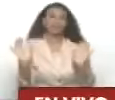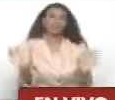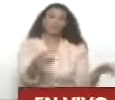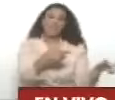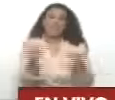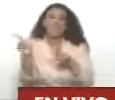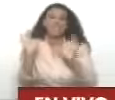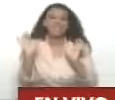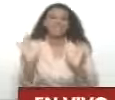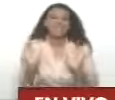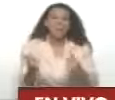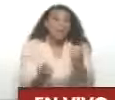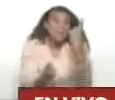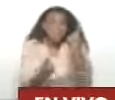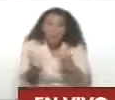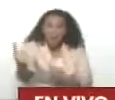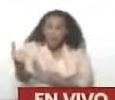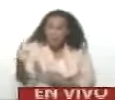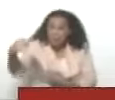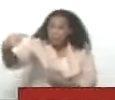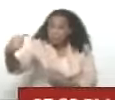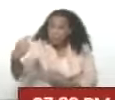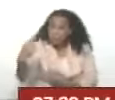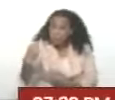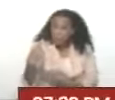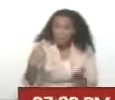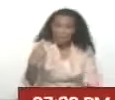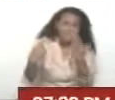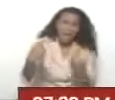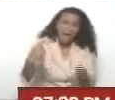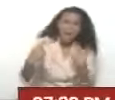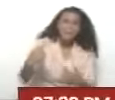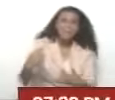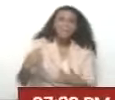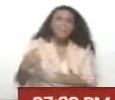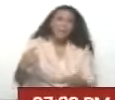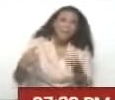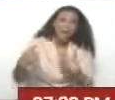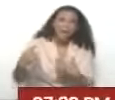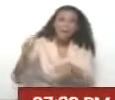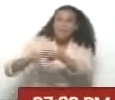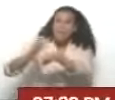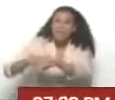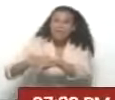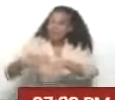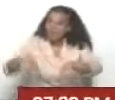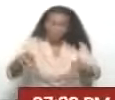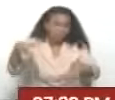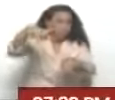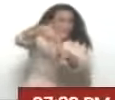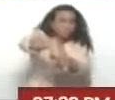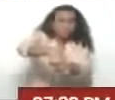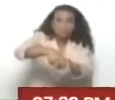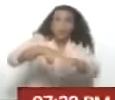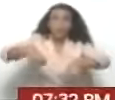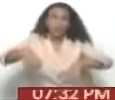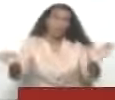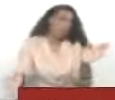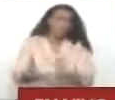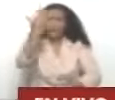Y el primer motorizado, yo le dije, ajá, arregla ahí. Pum, me monté y le